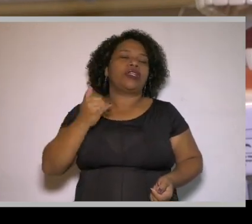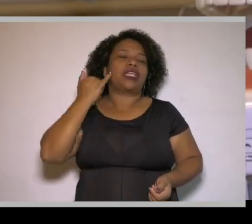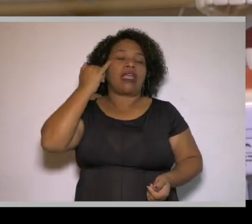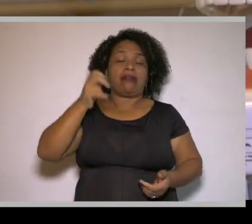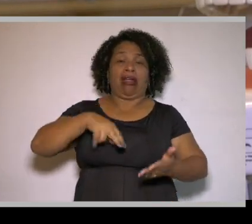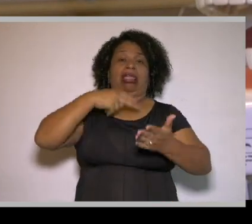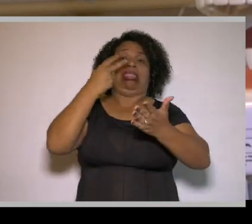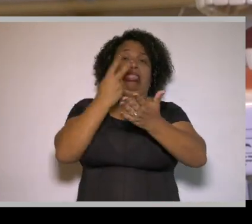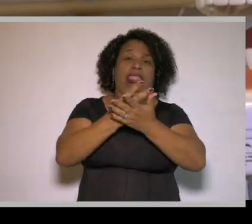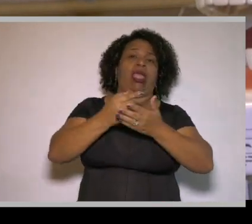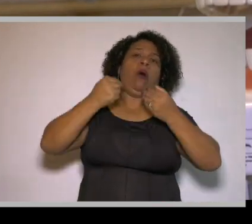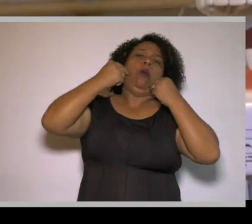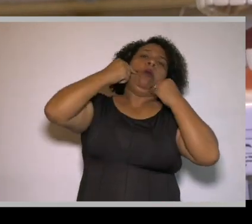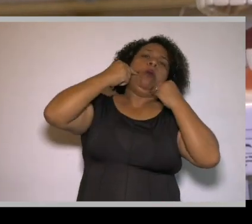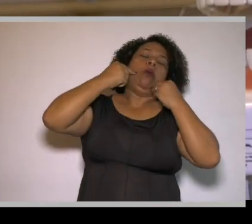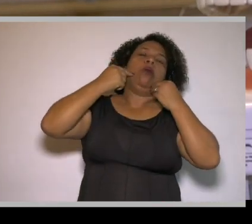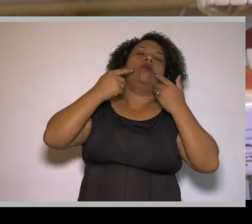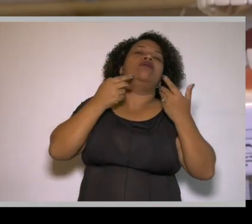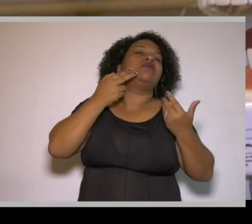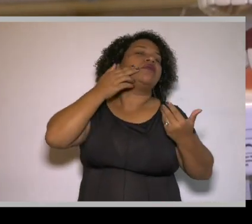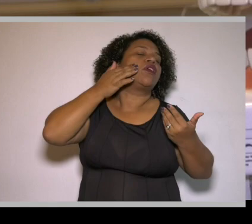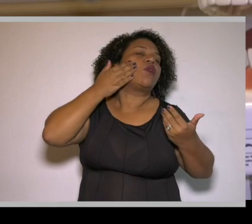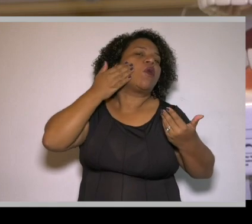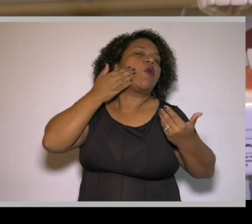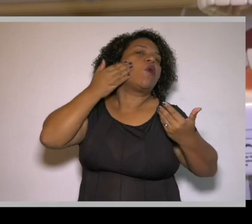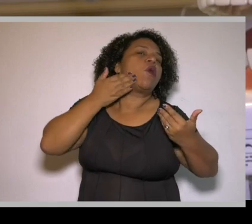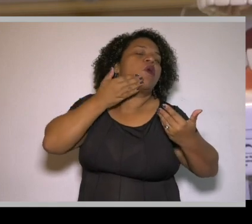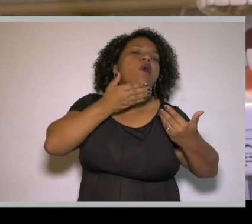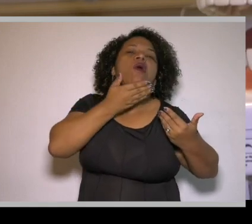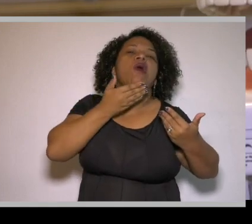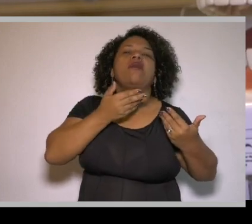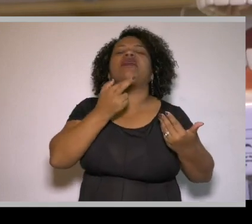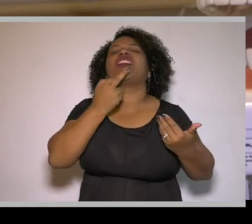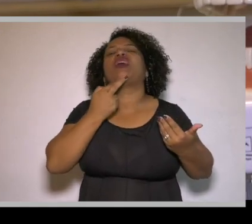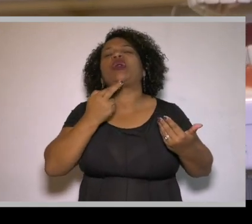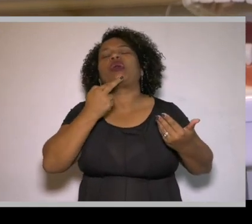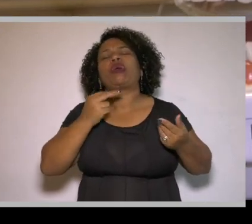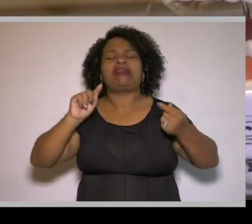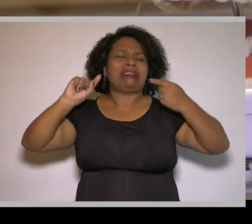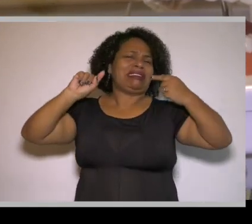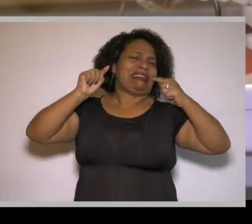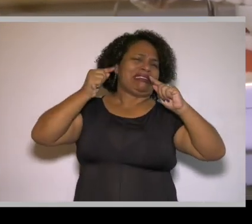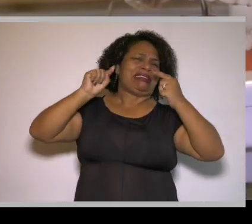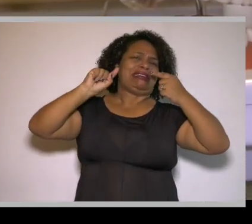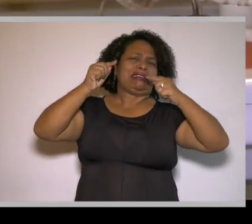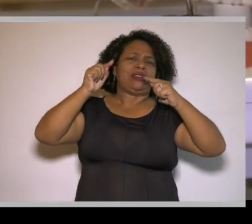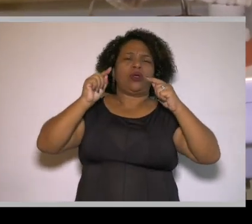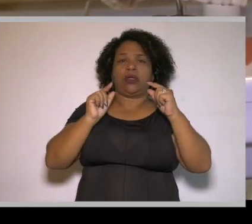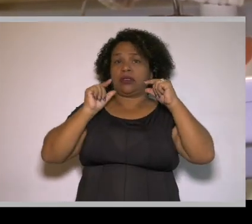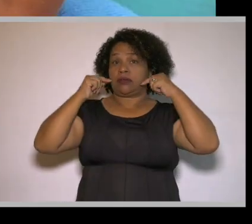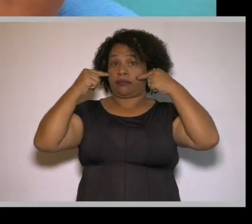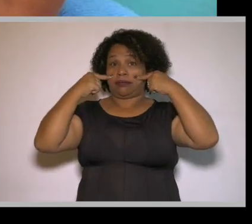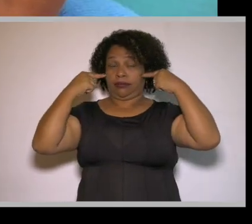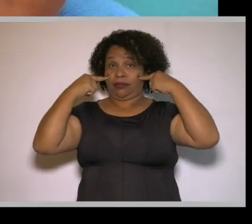niño presenta mucho dolor, asimetría facial, o sea, el niño se ve como doblado y es importante diagnosticar la